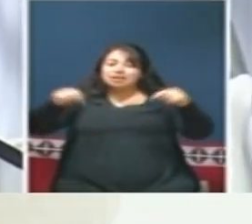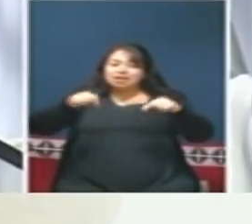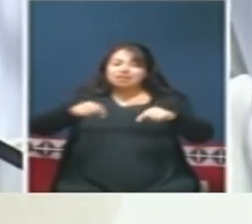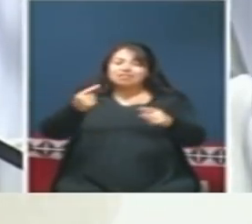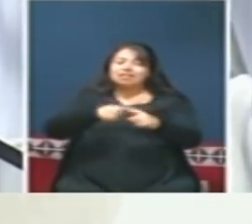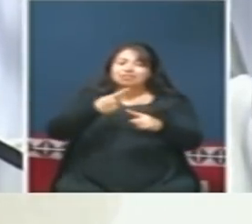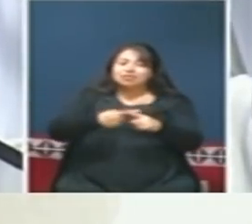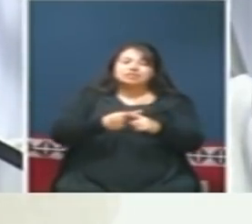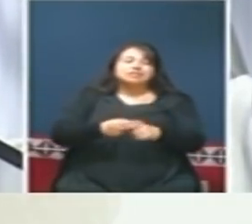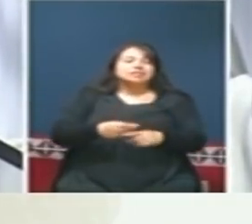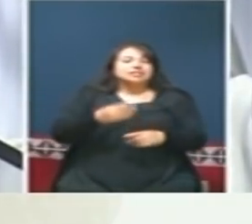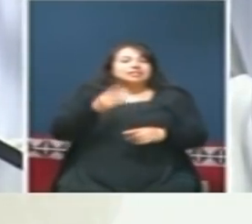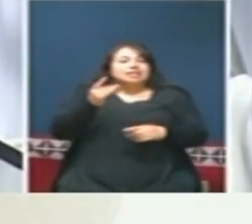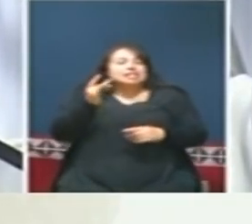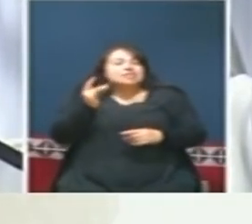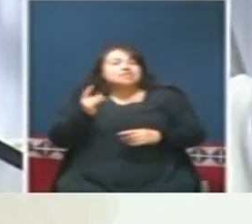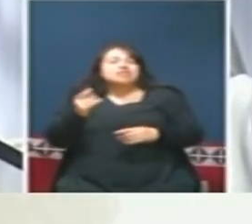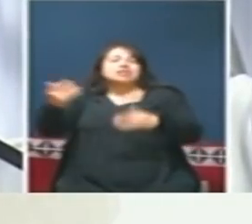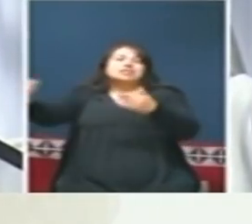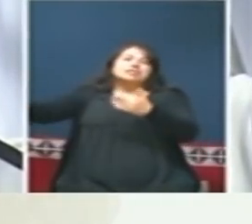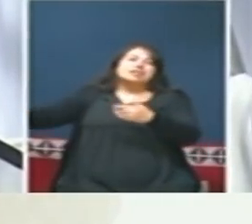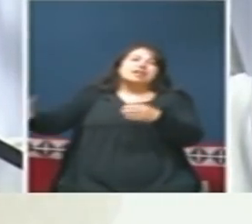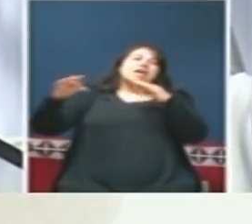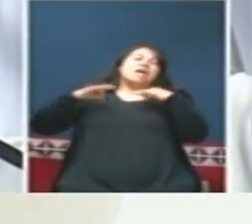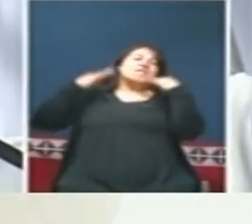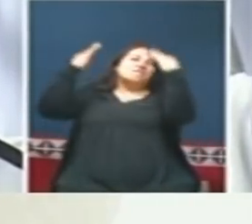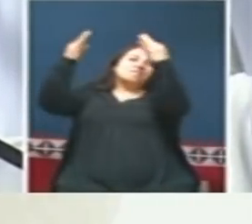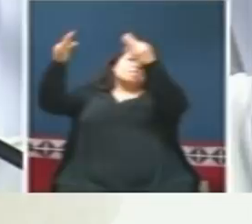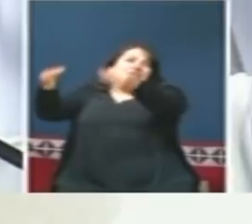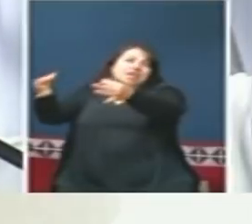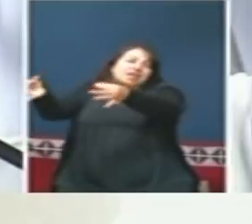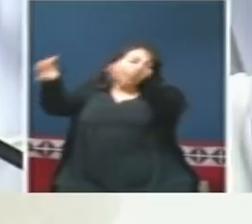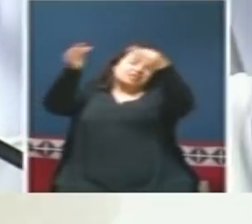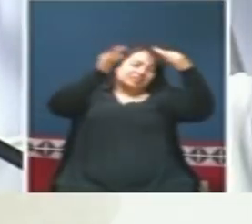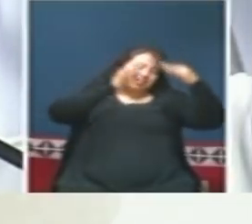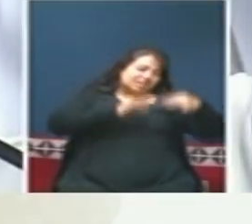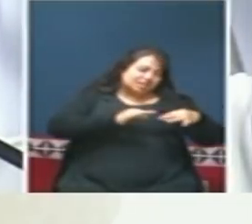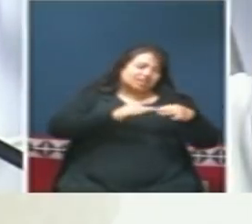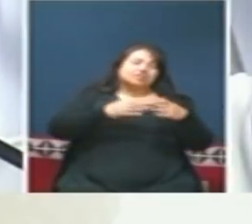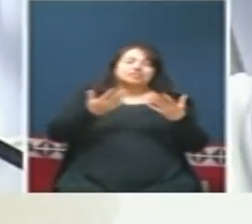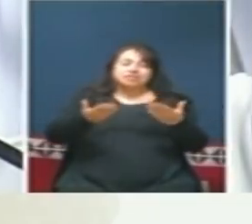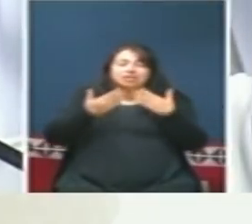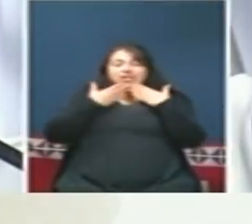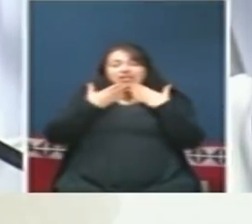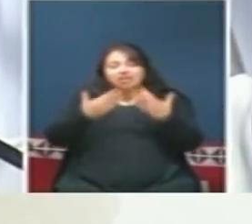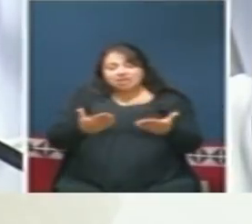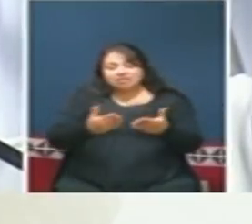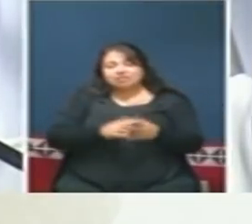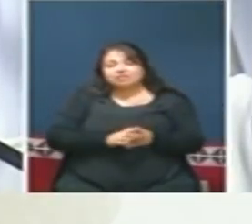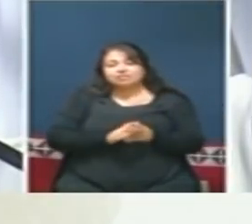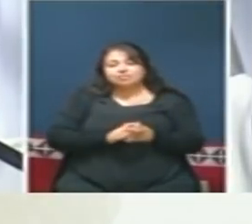para venir. Por eso le agradecemos muchísimo que estén aquí presentes. Gracias.